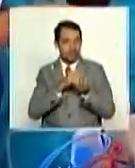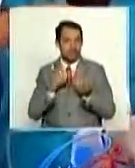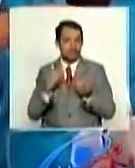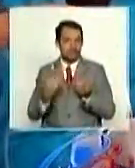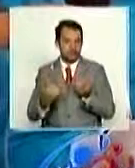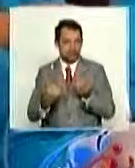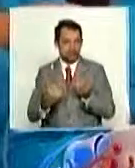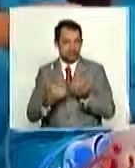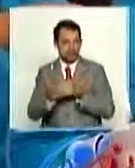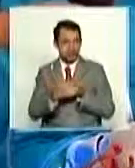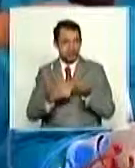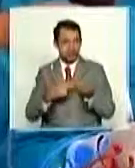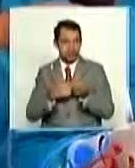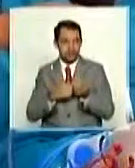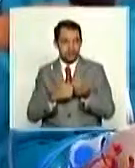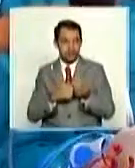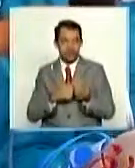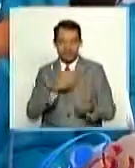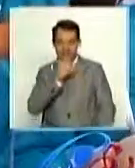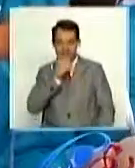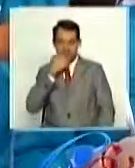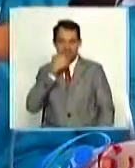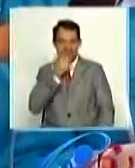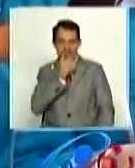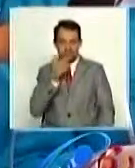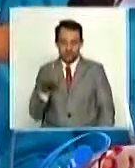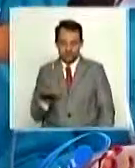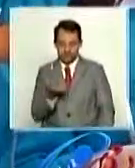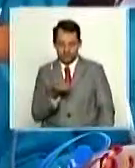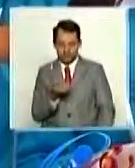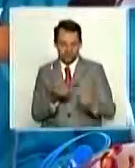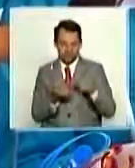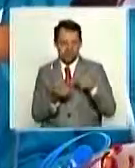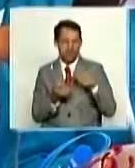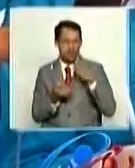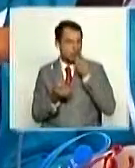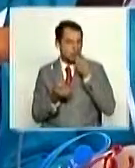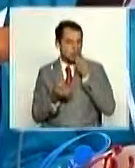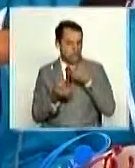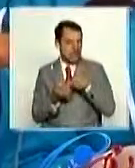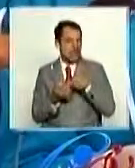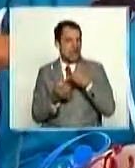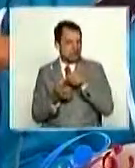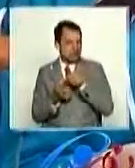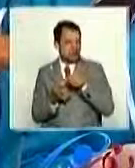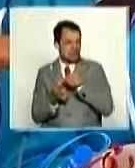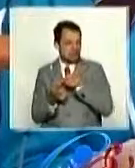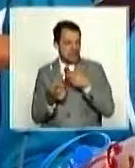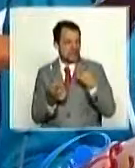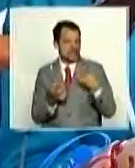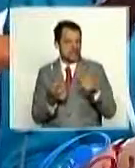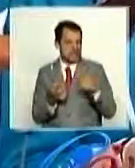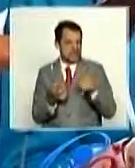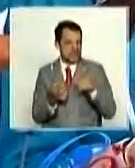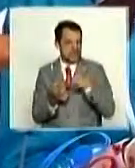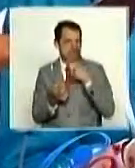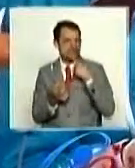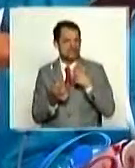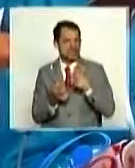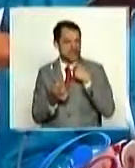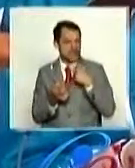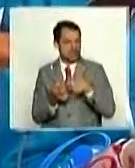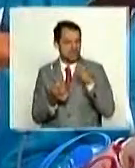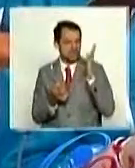que ya se encuentran muchísimos restos alimenticios, detritus, que